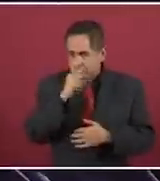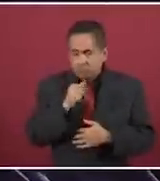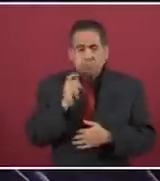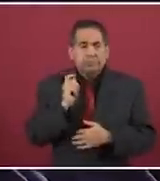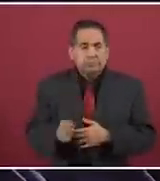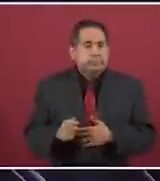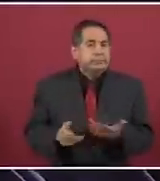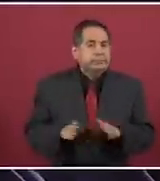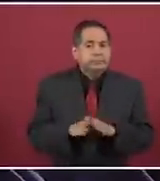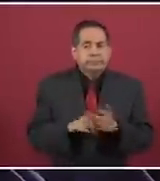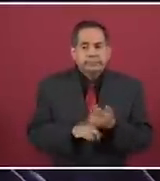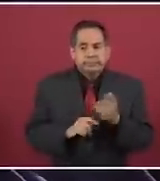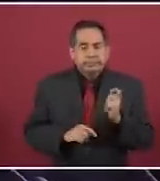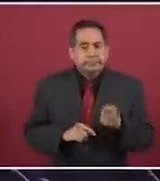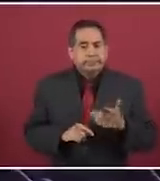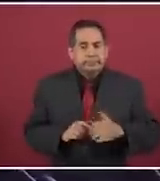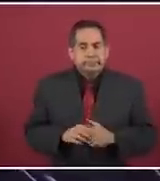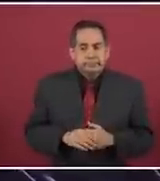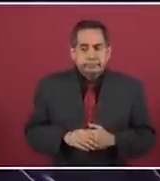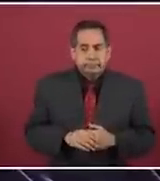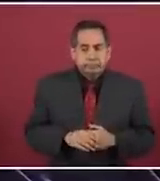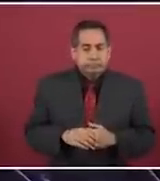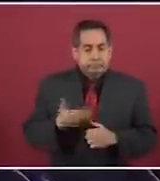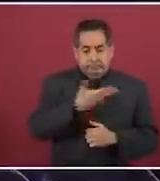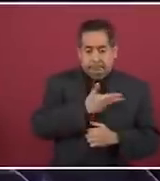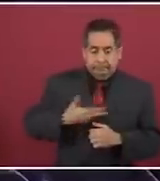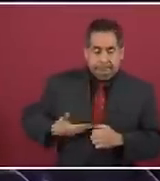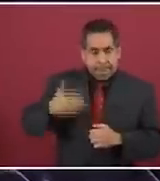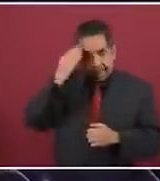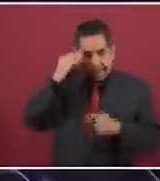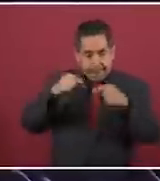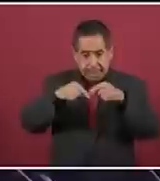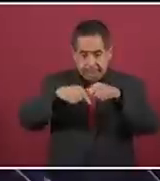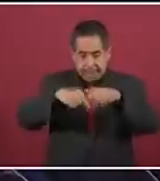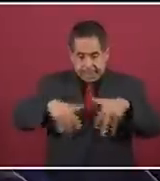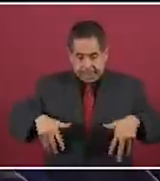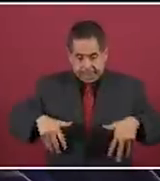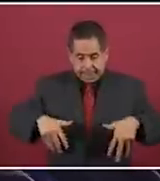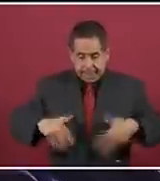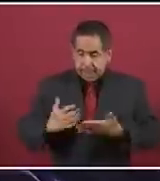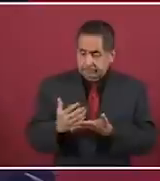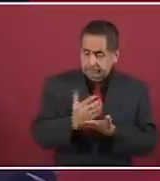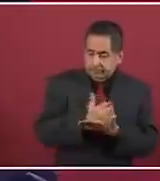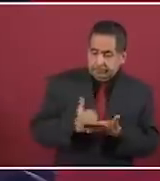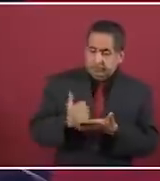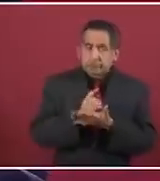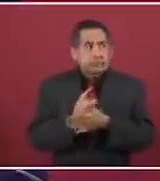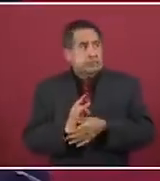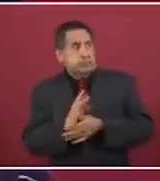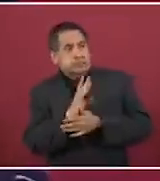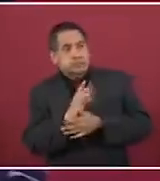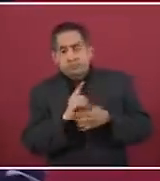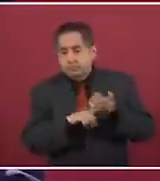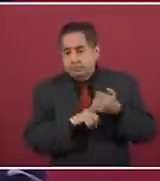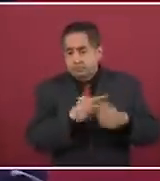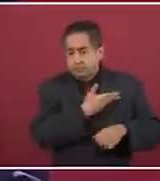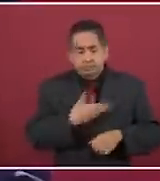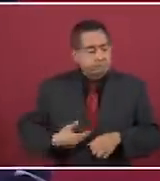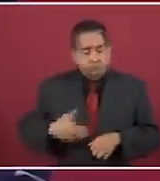dependa del Ejecutivo ganar más que lo que gana el